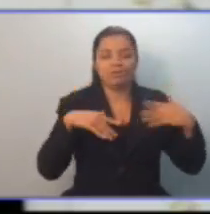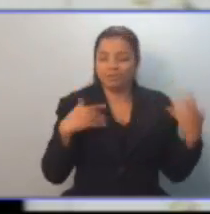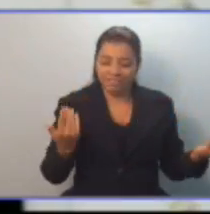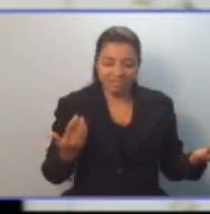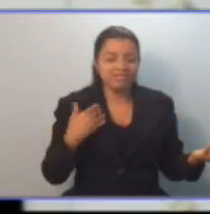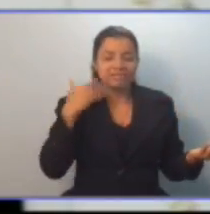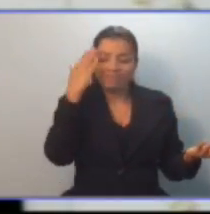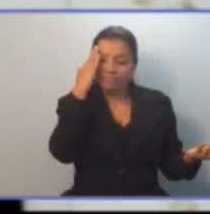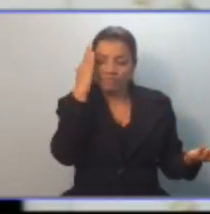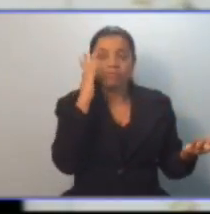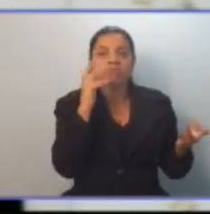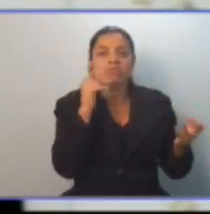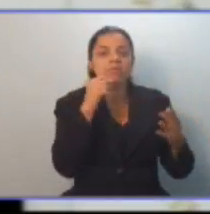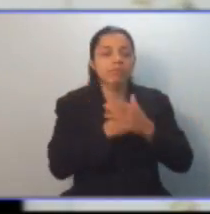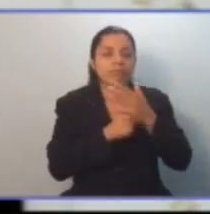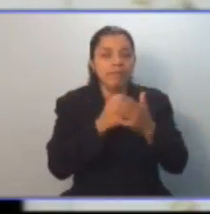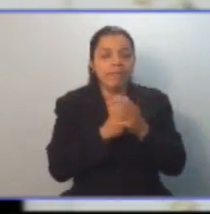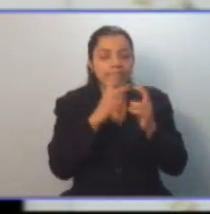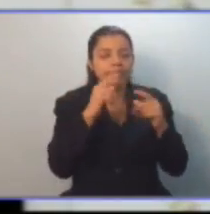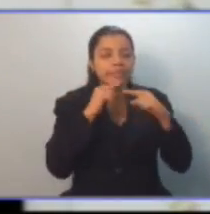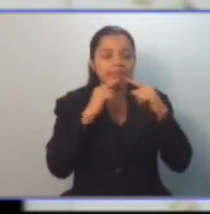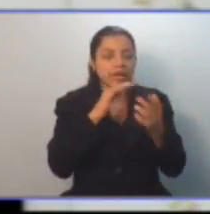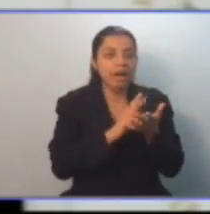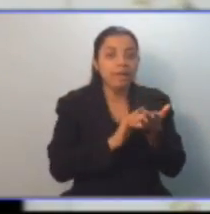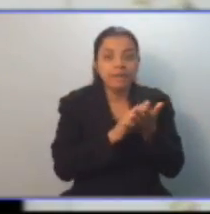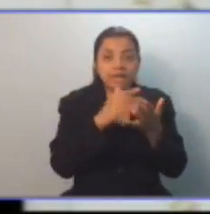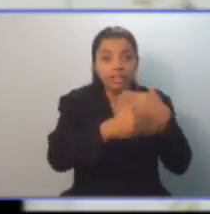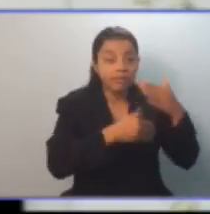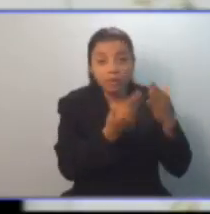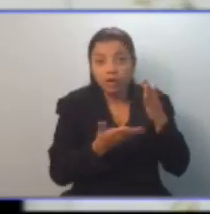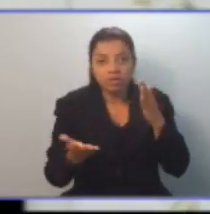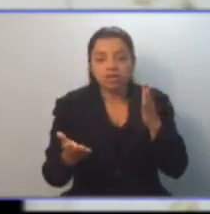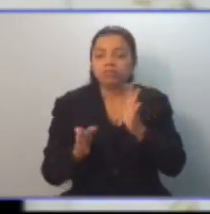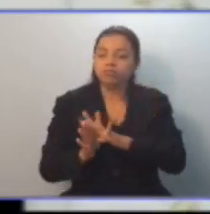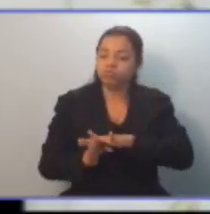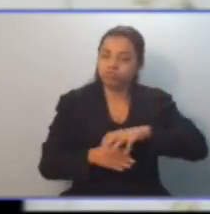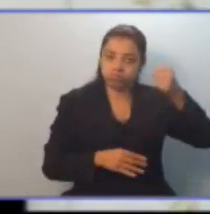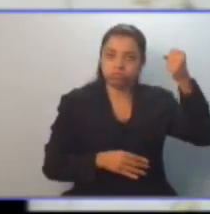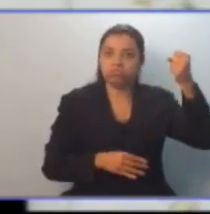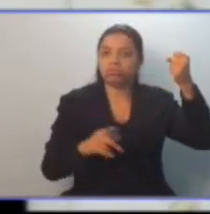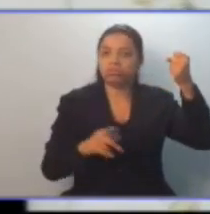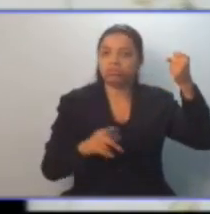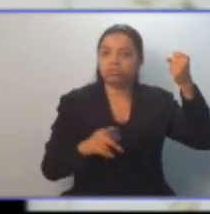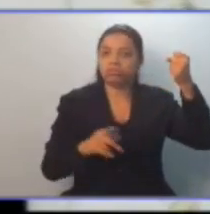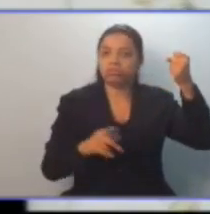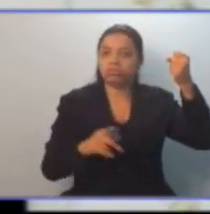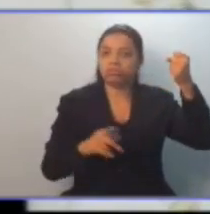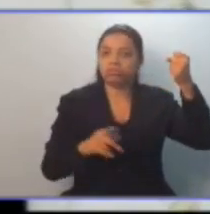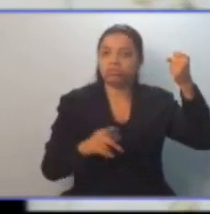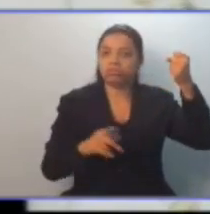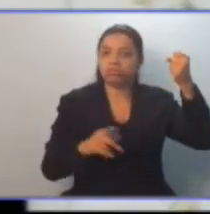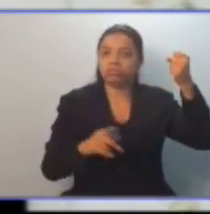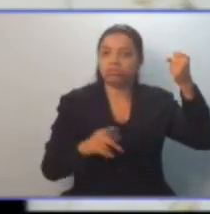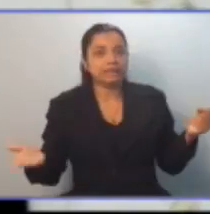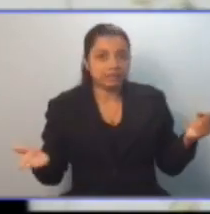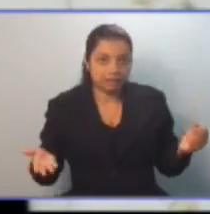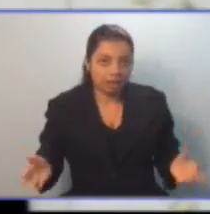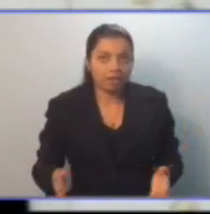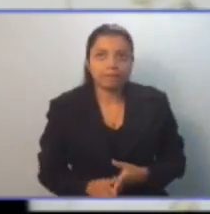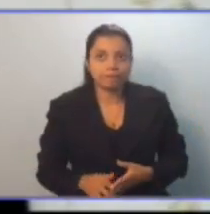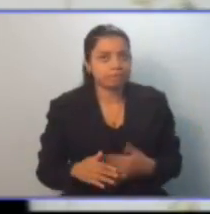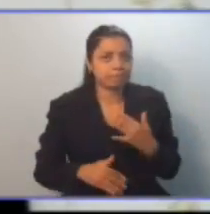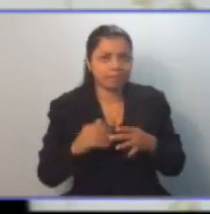descentralizar aspectos administrativos de la Corte. Y bueno, valorar también qué es lo que permite hacer la Constitución en ese aspecto, qué de las funciones que